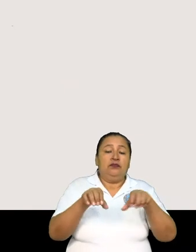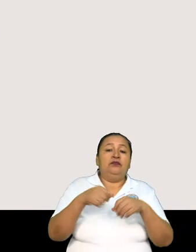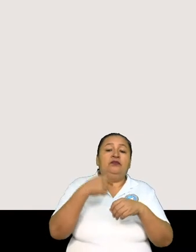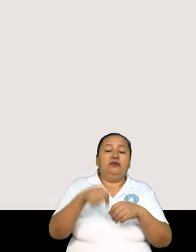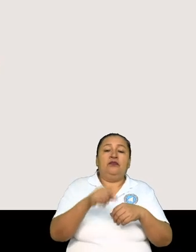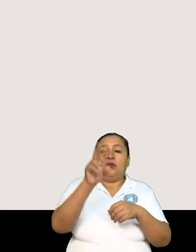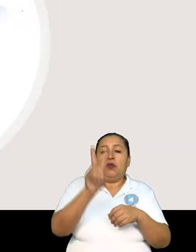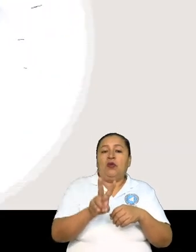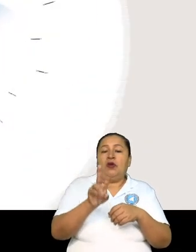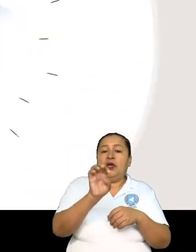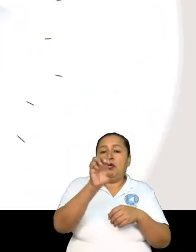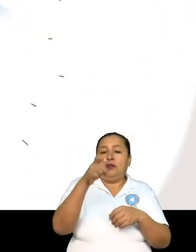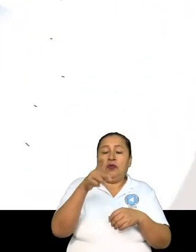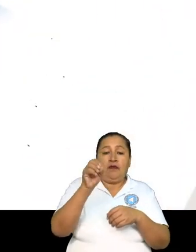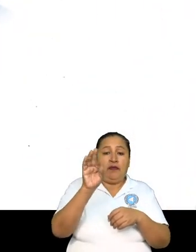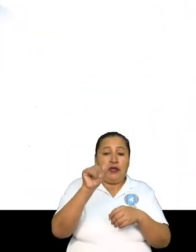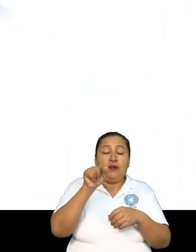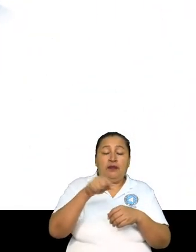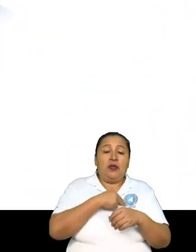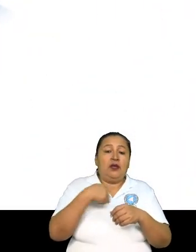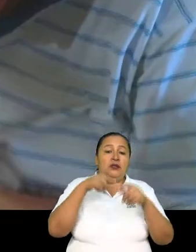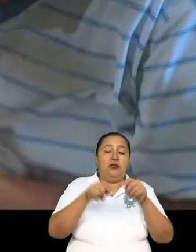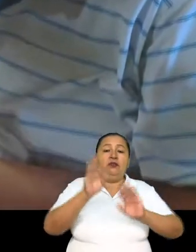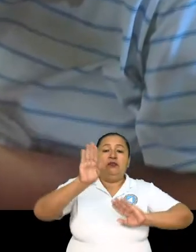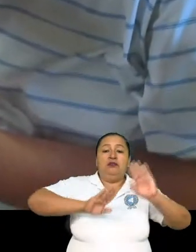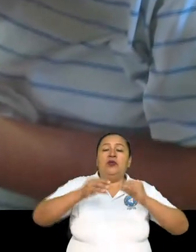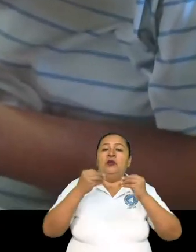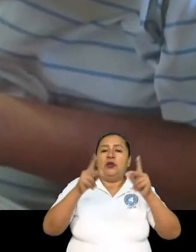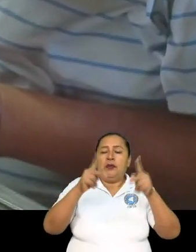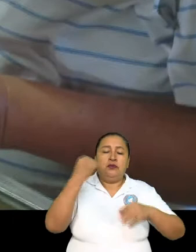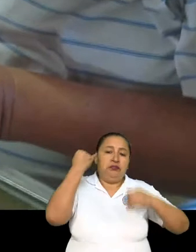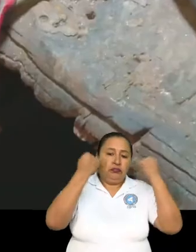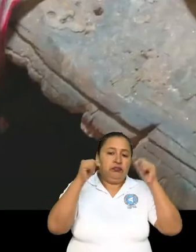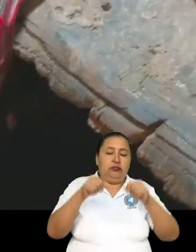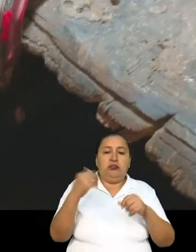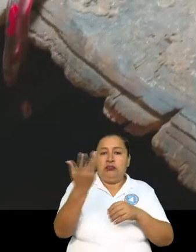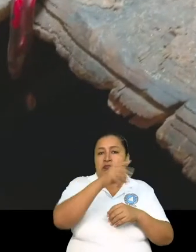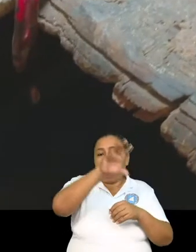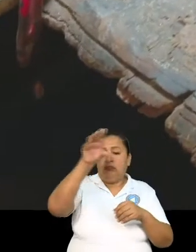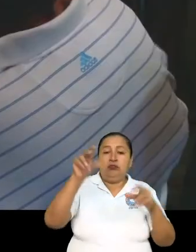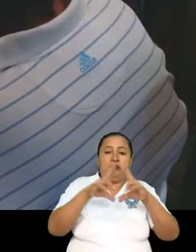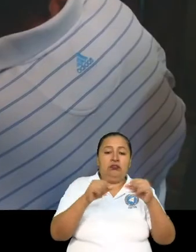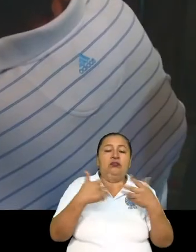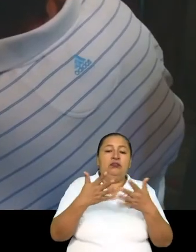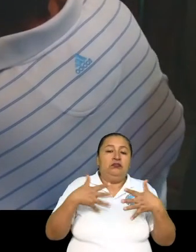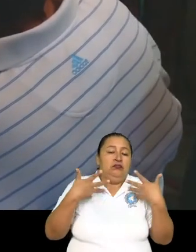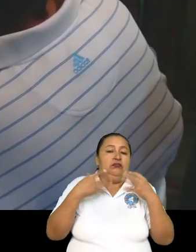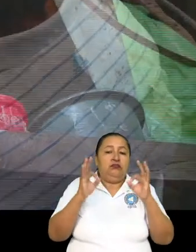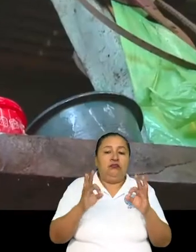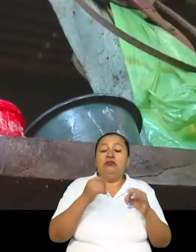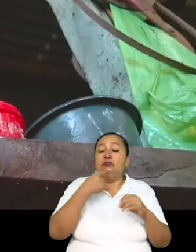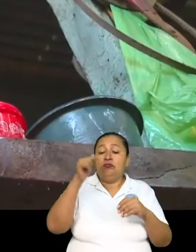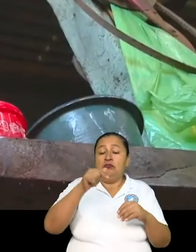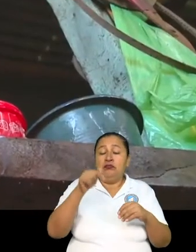una segunda expoferia donde van a participar muchos protagonistas de todos los departamentos del país. Estamos muy contentos porque